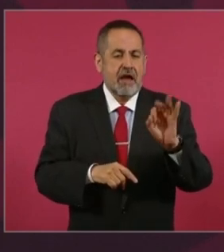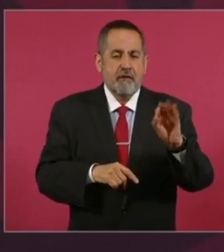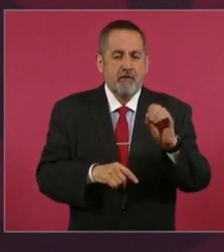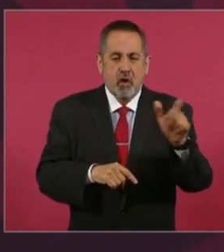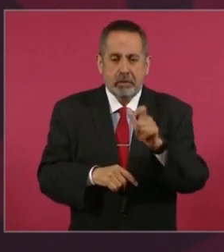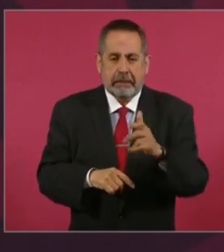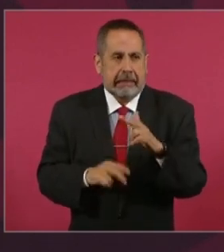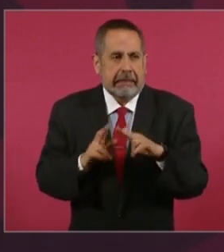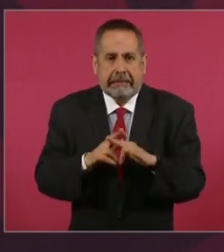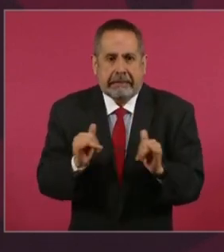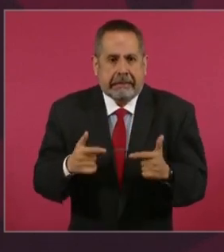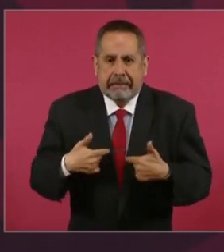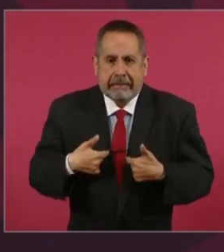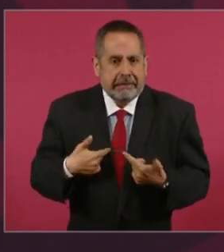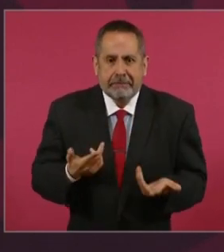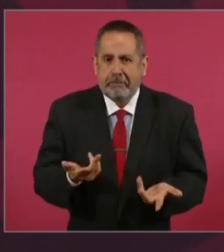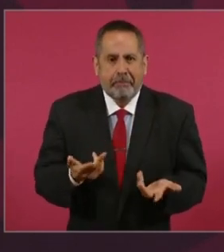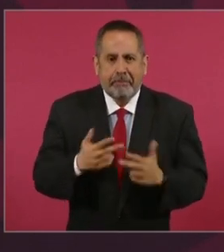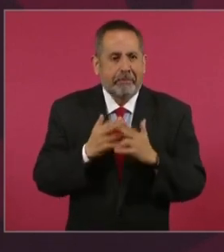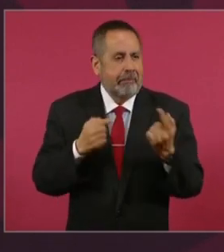fuimos